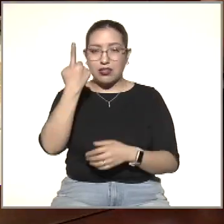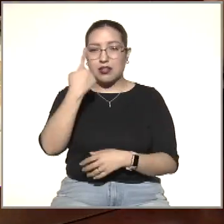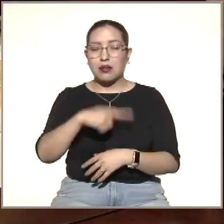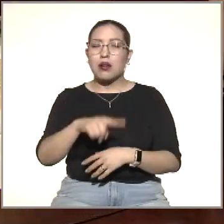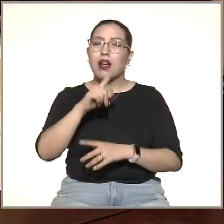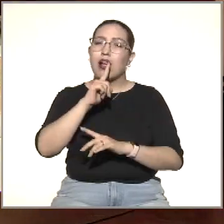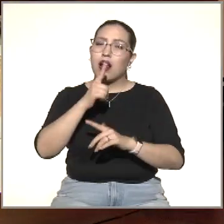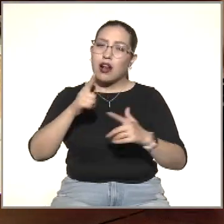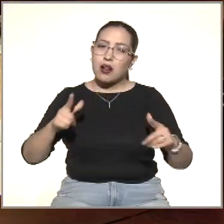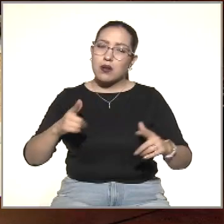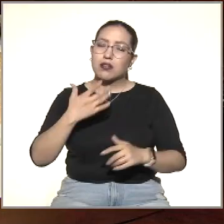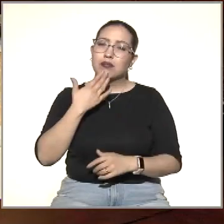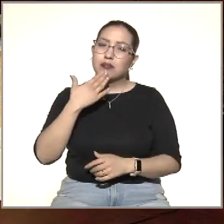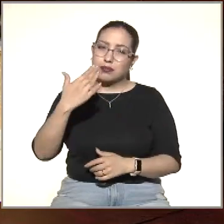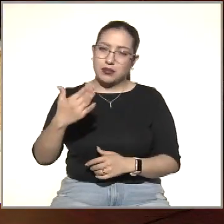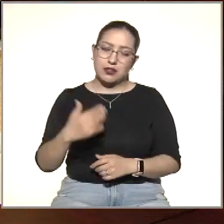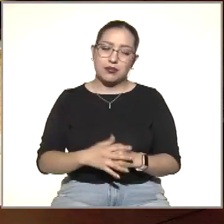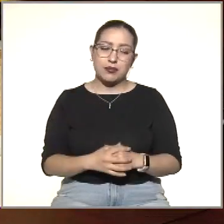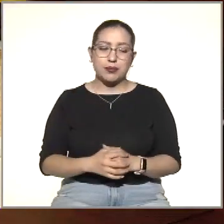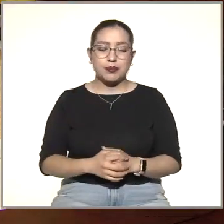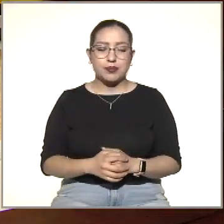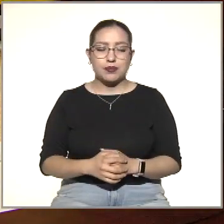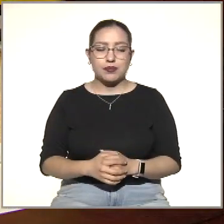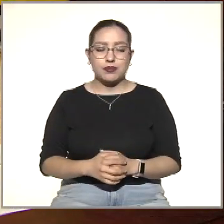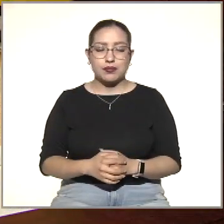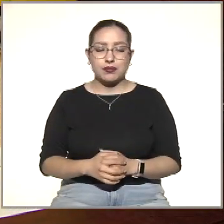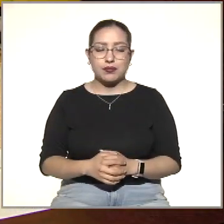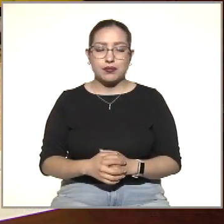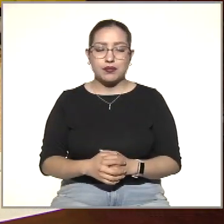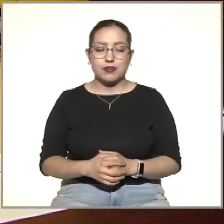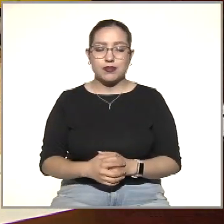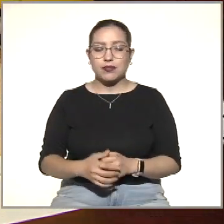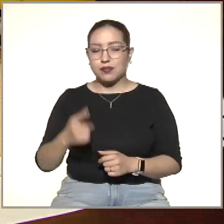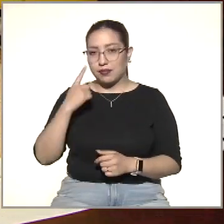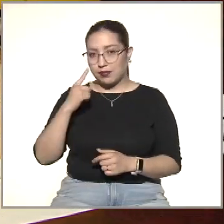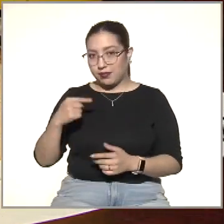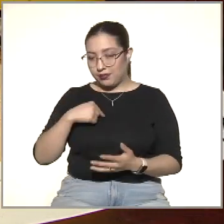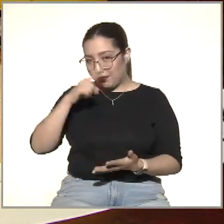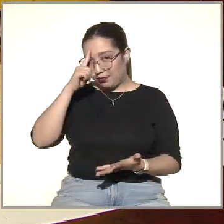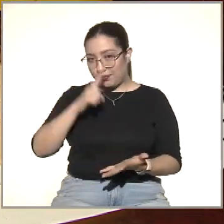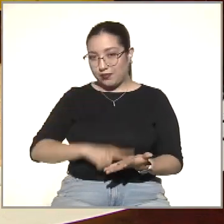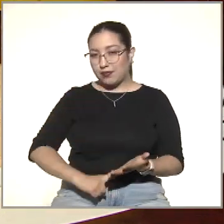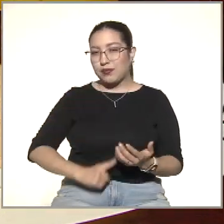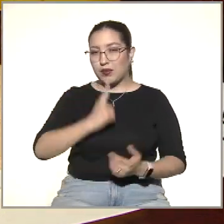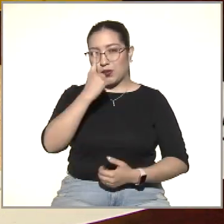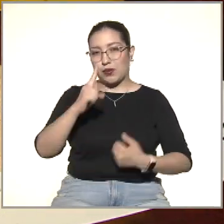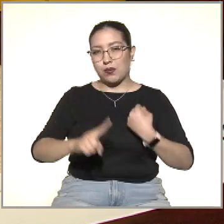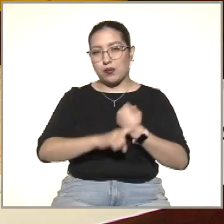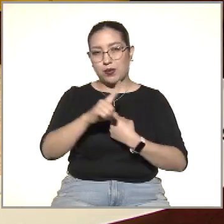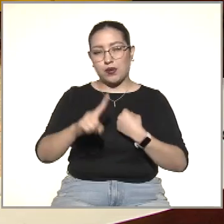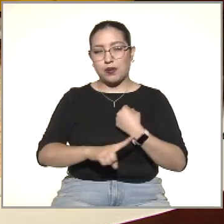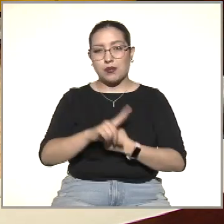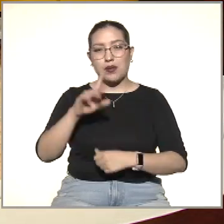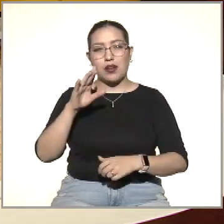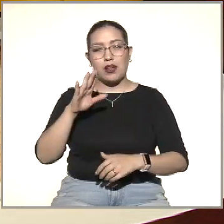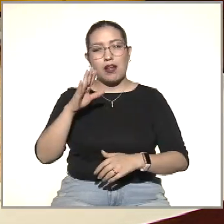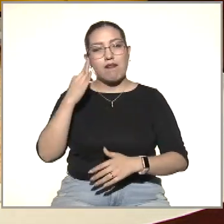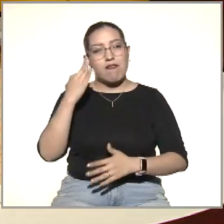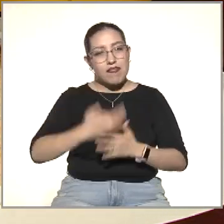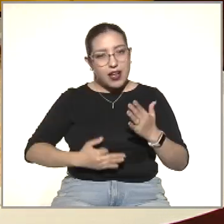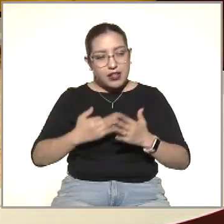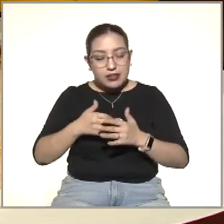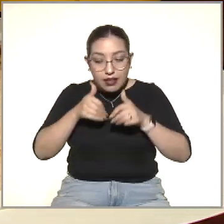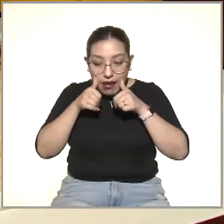para balancear lo que hablamos. Fíjate que yo creo que uno de los grandes problemas es que no nos frenamos a escuchar lo que